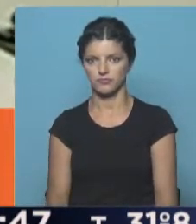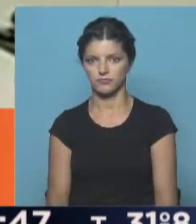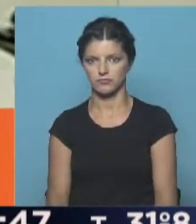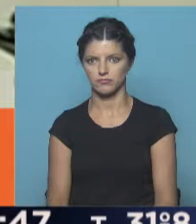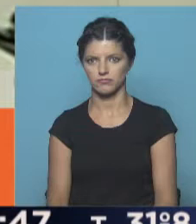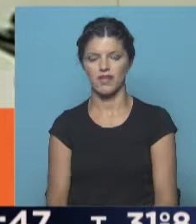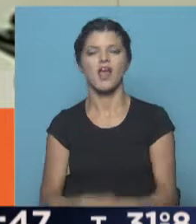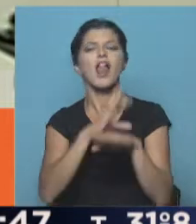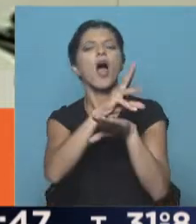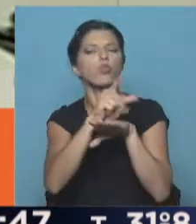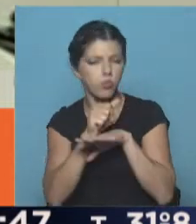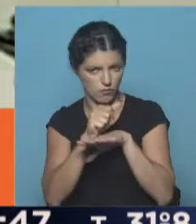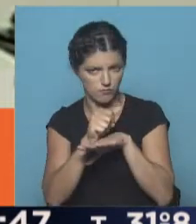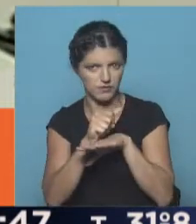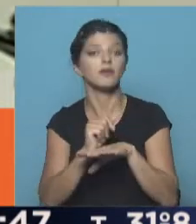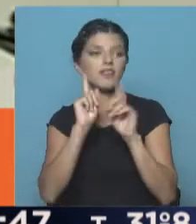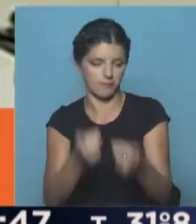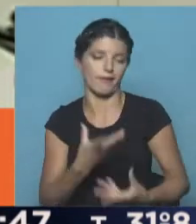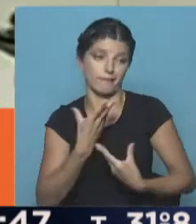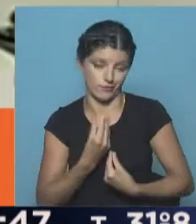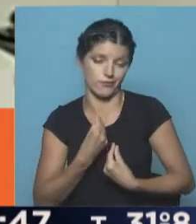Oligarca, ladrón y cobarde.